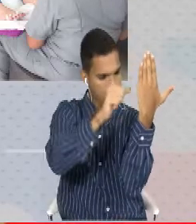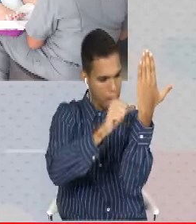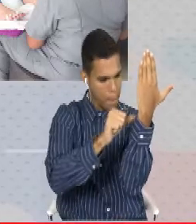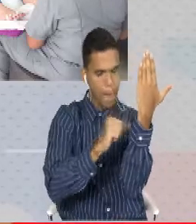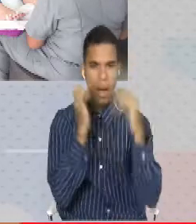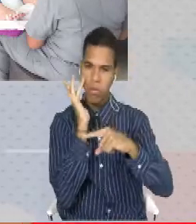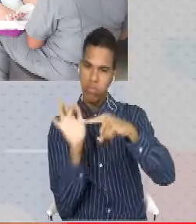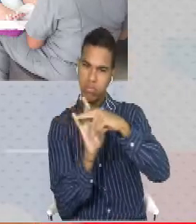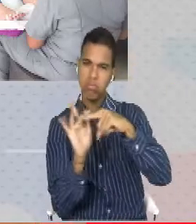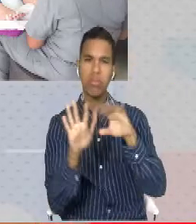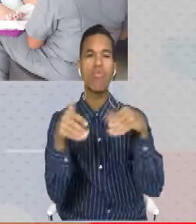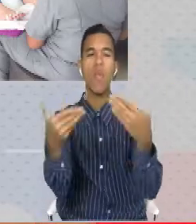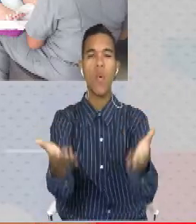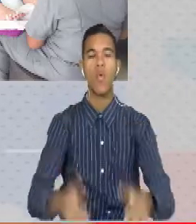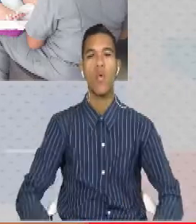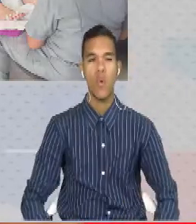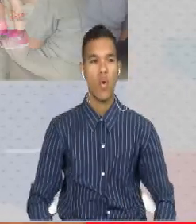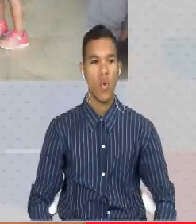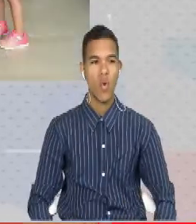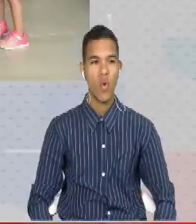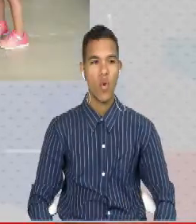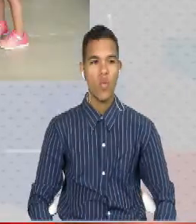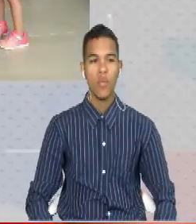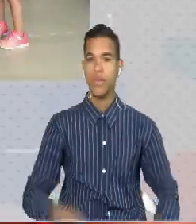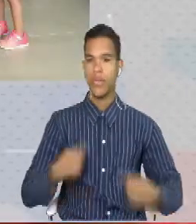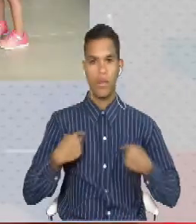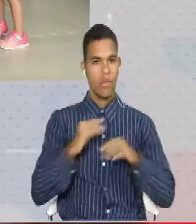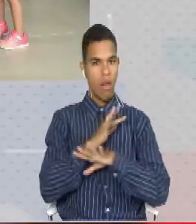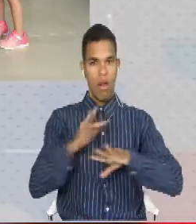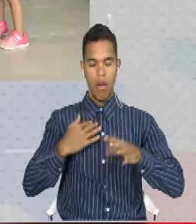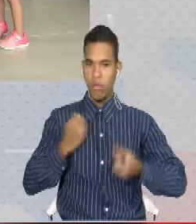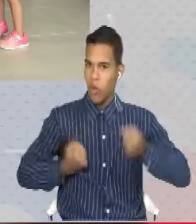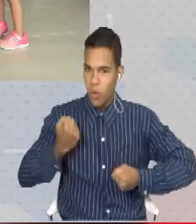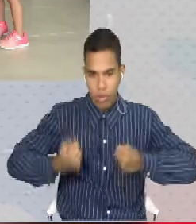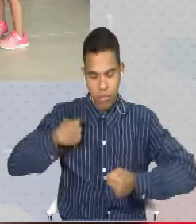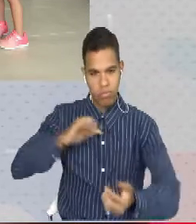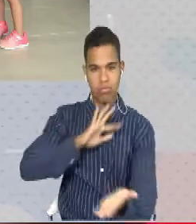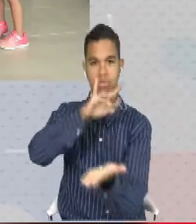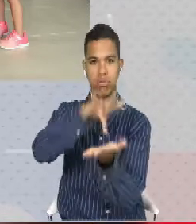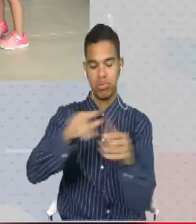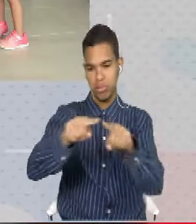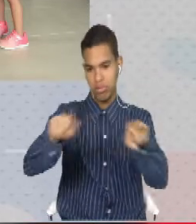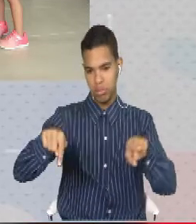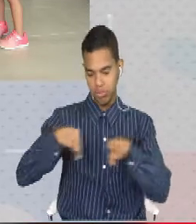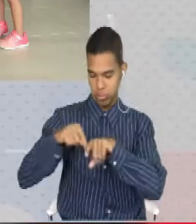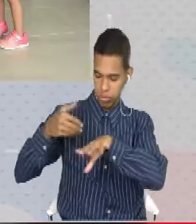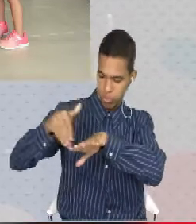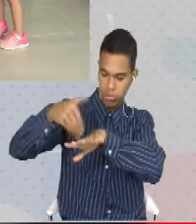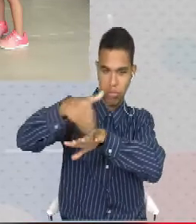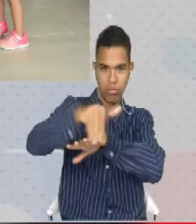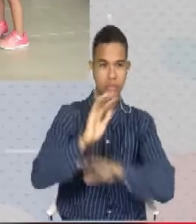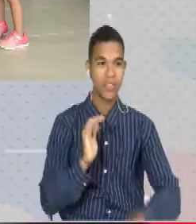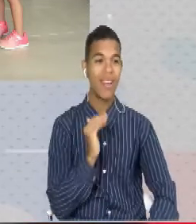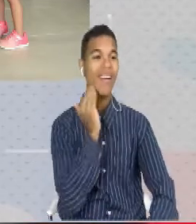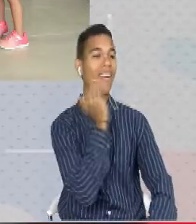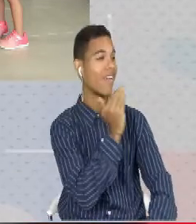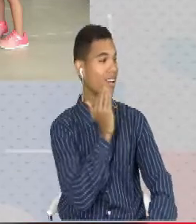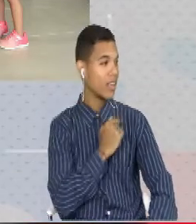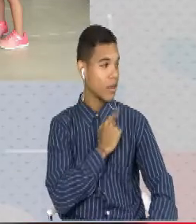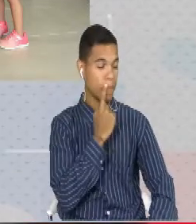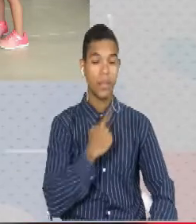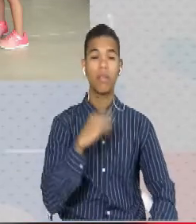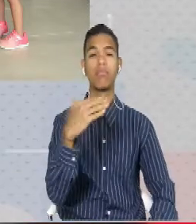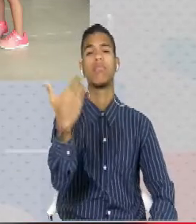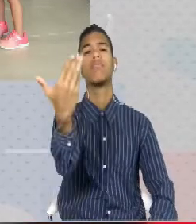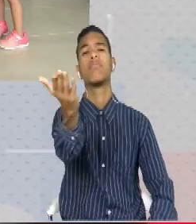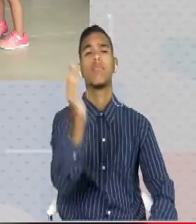no, yo me voy ya, pero ya al spa. Bueno, claro que sí, y es que Jennifer también me dijo, Kiara, mira, esto allá